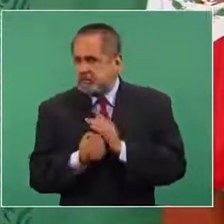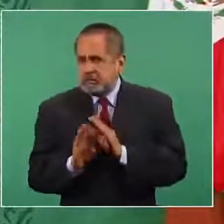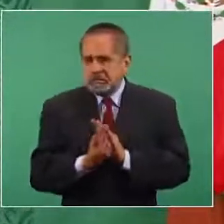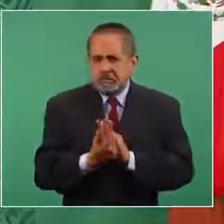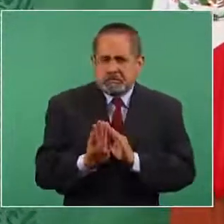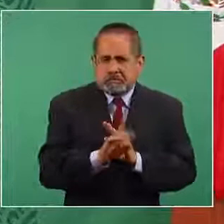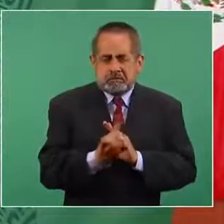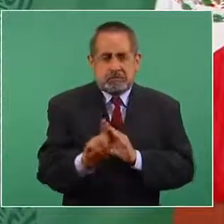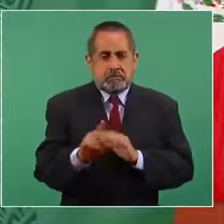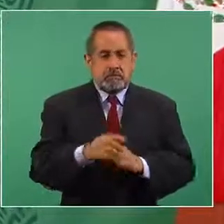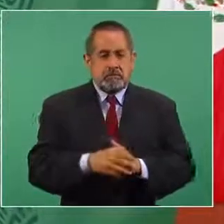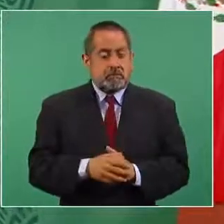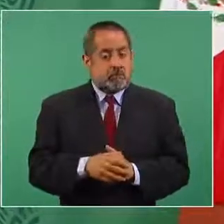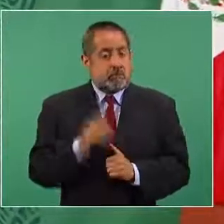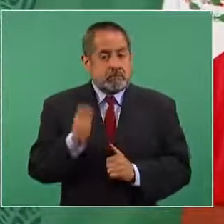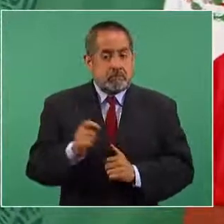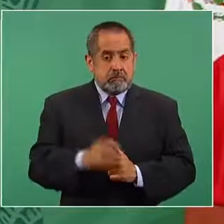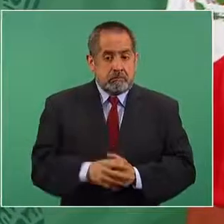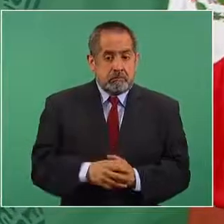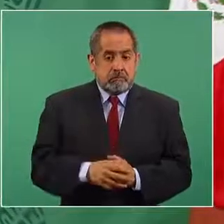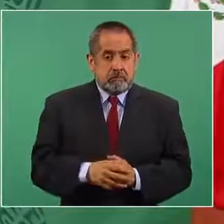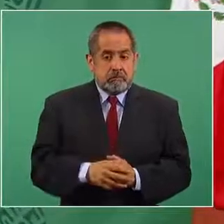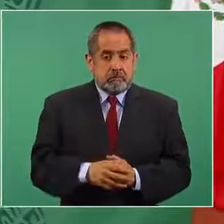estuvo un tiempo,